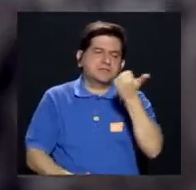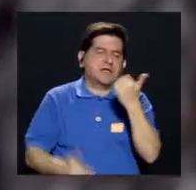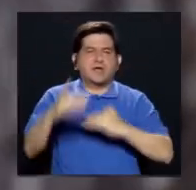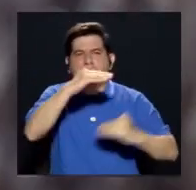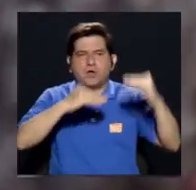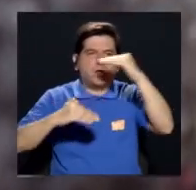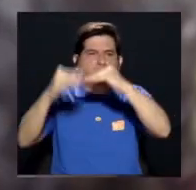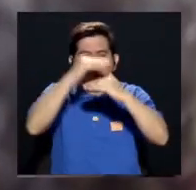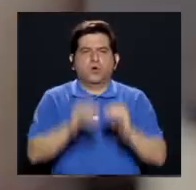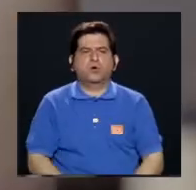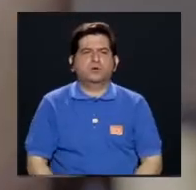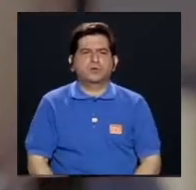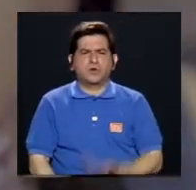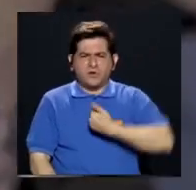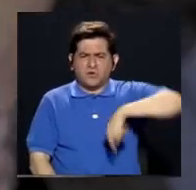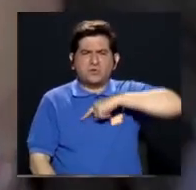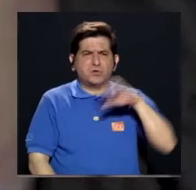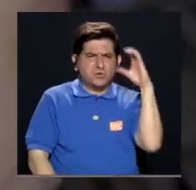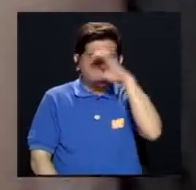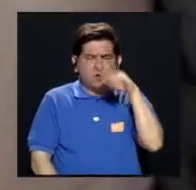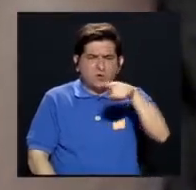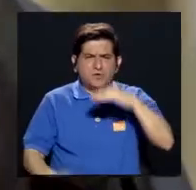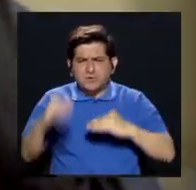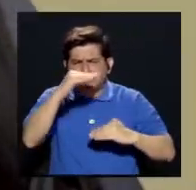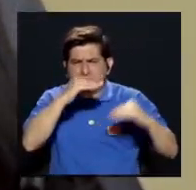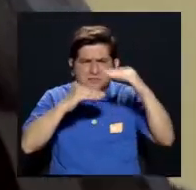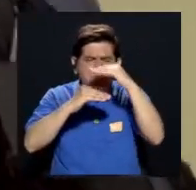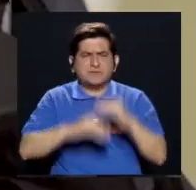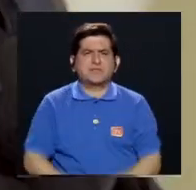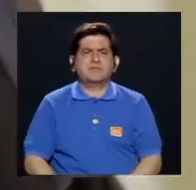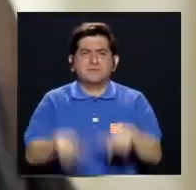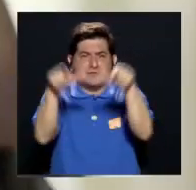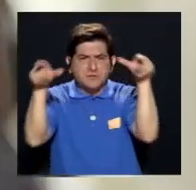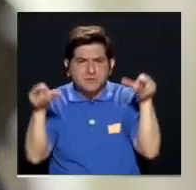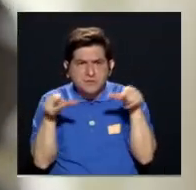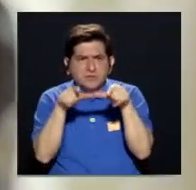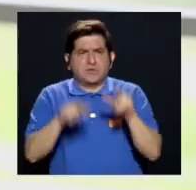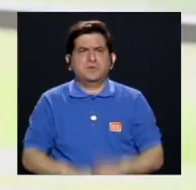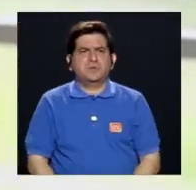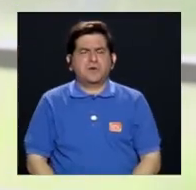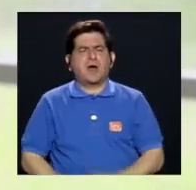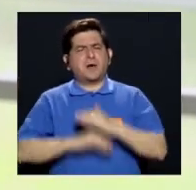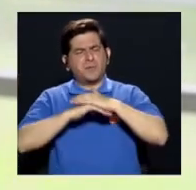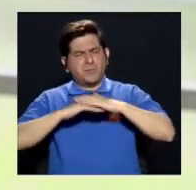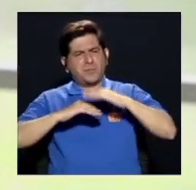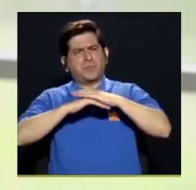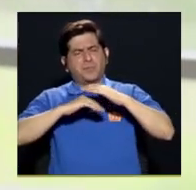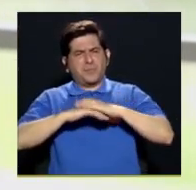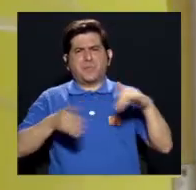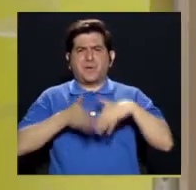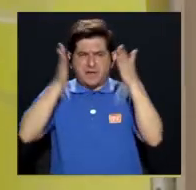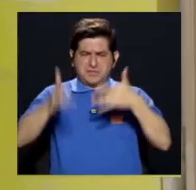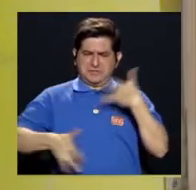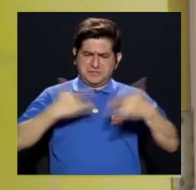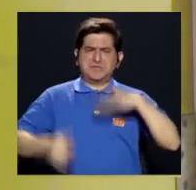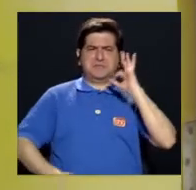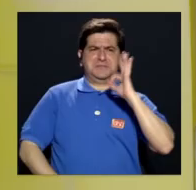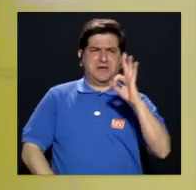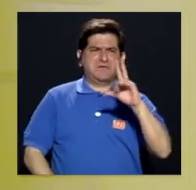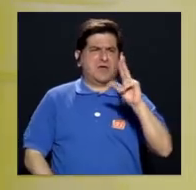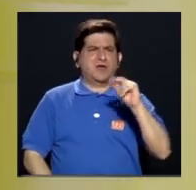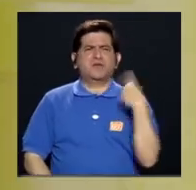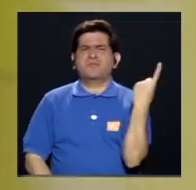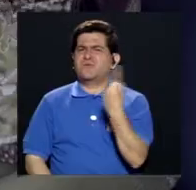edificios, porque buscamos que los edificios de residencia sean lugares agradables, que el estudiante se sienta bien, que no